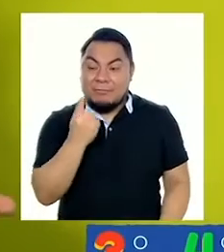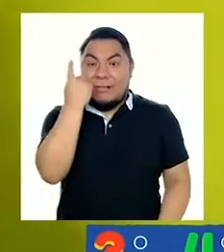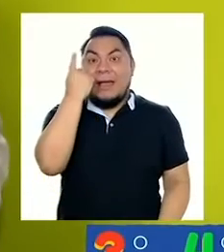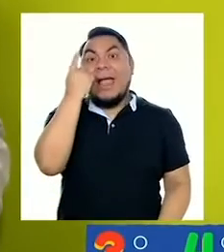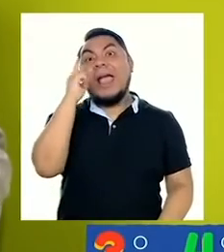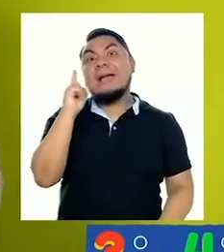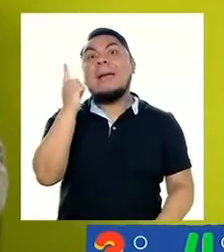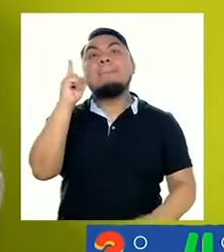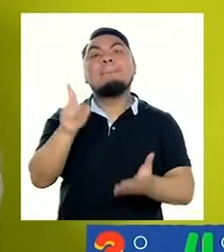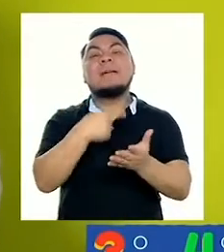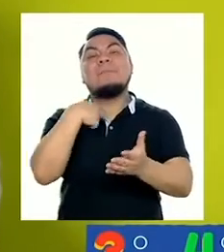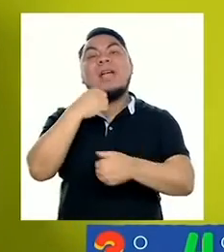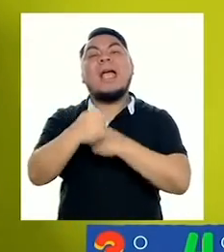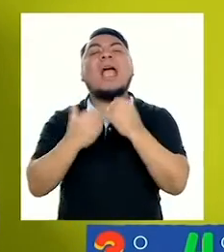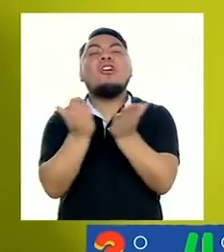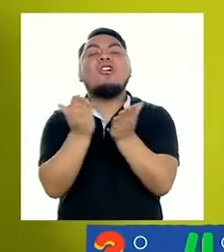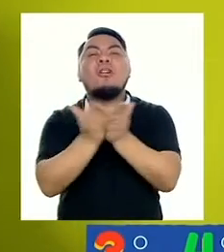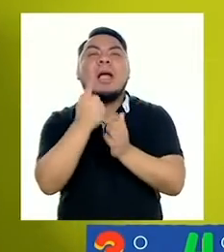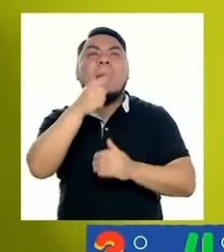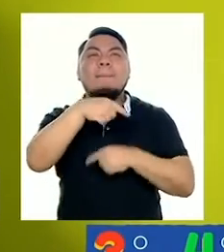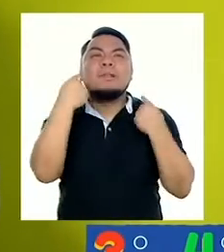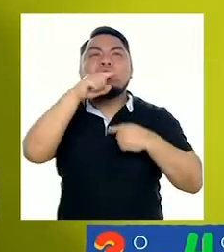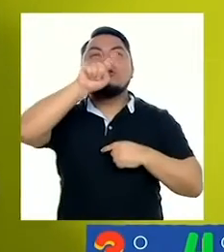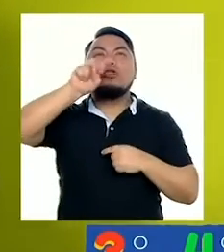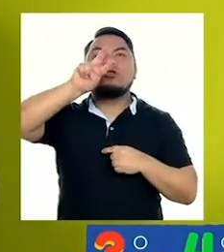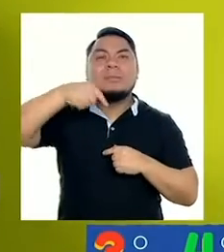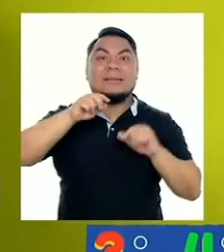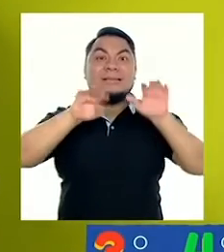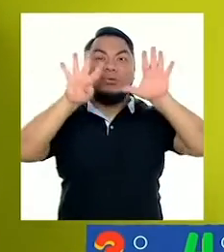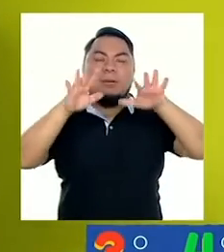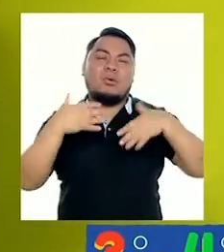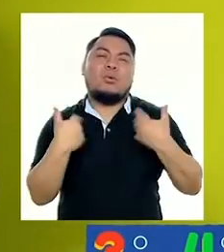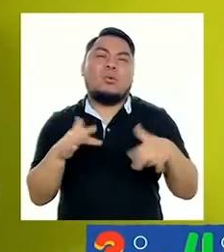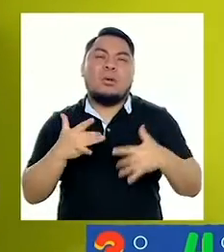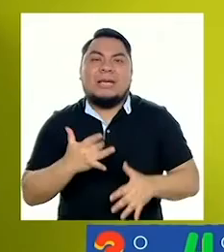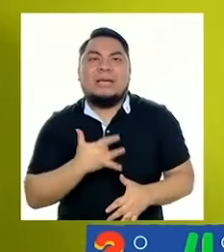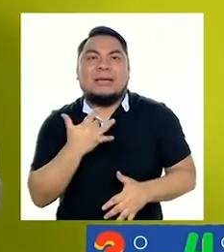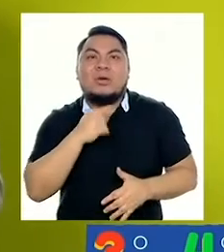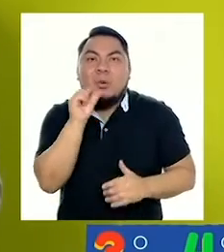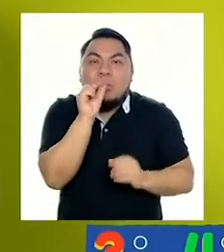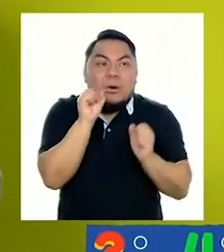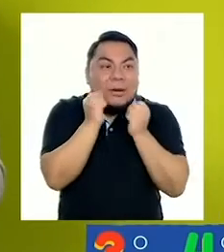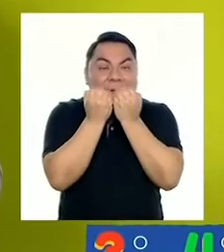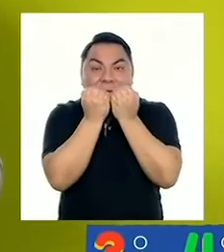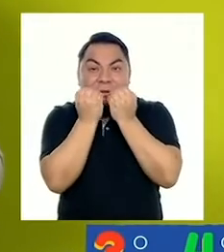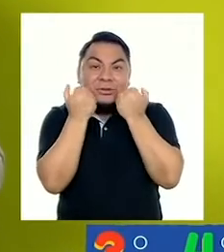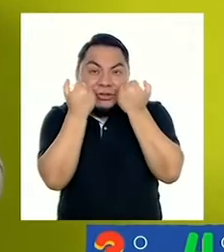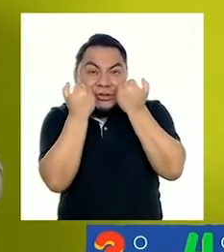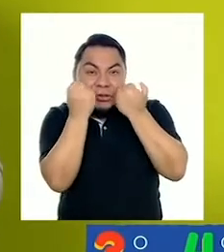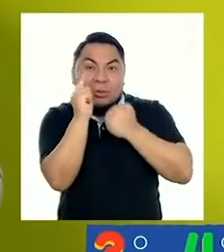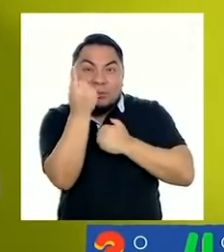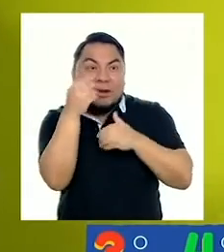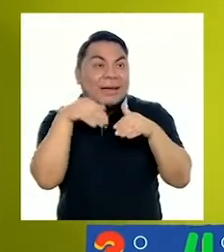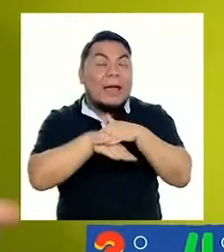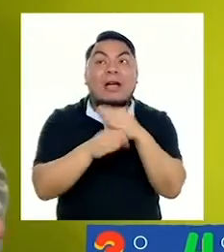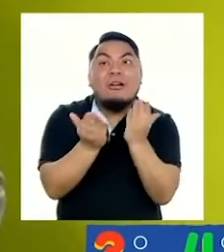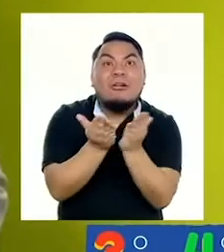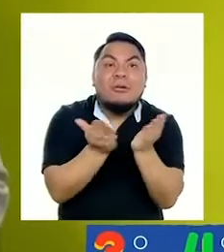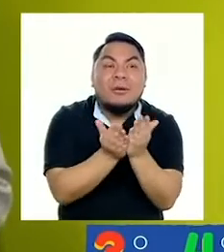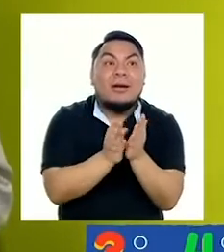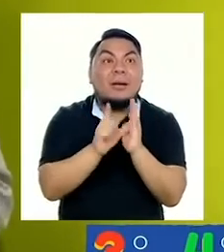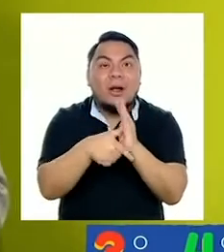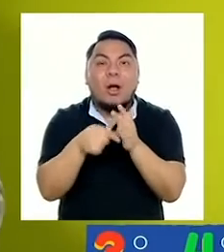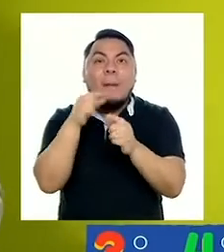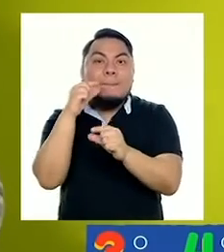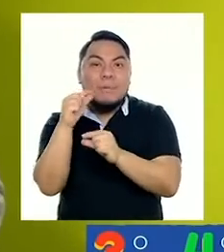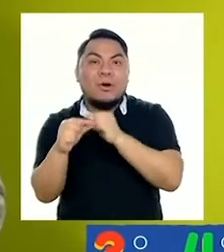colegio fue en marzo 2019. Me sentí un poco tímido al principio, pero poco a